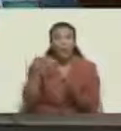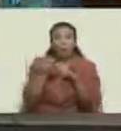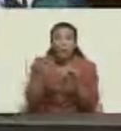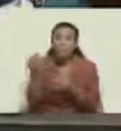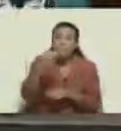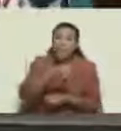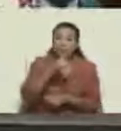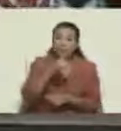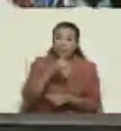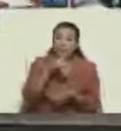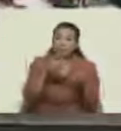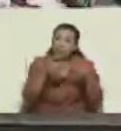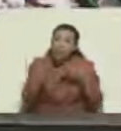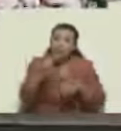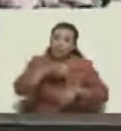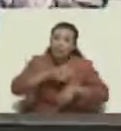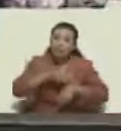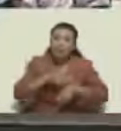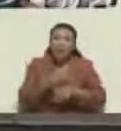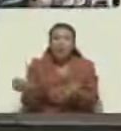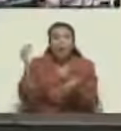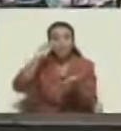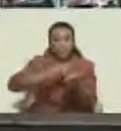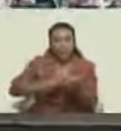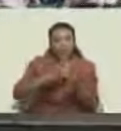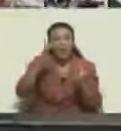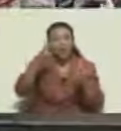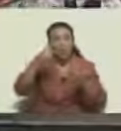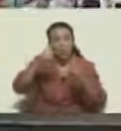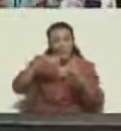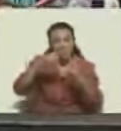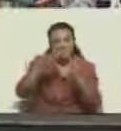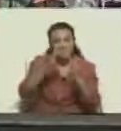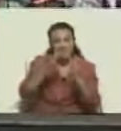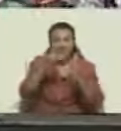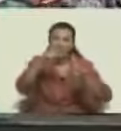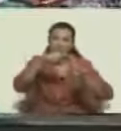continuaremos brindando detalles mientras retornamos al enlace nuevamente contigo, Rod. Gracias.